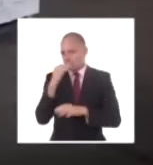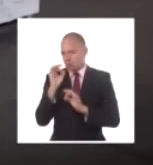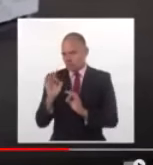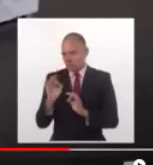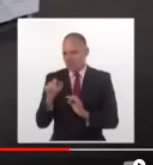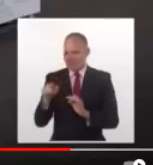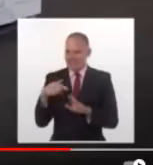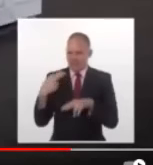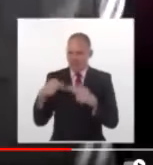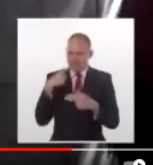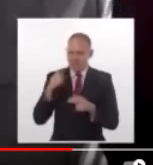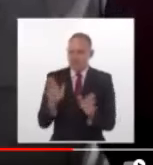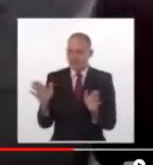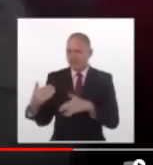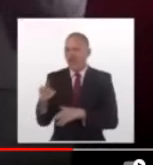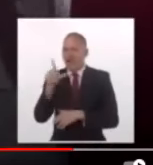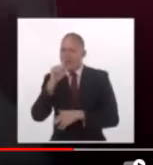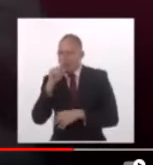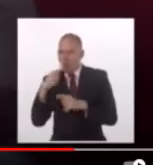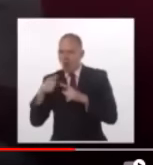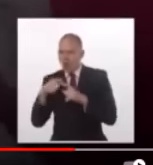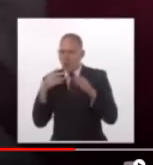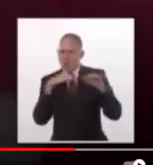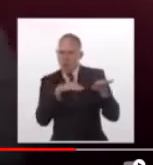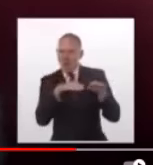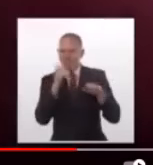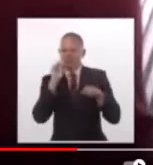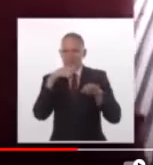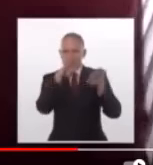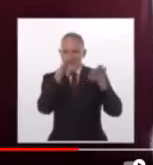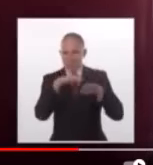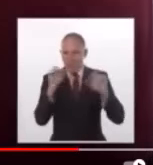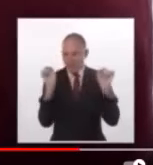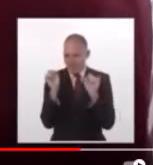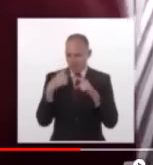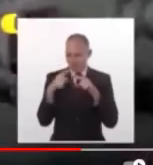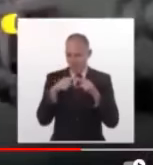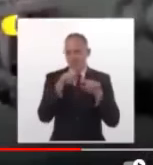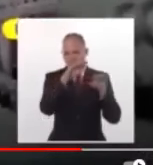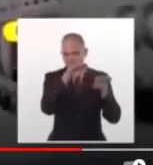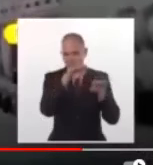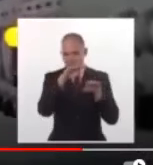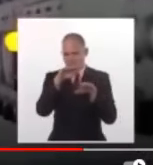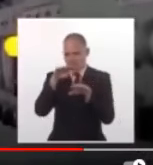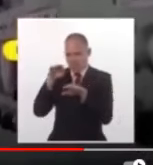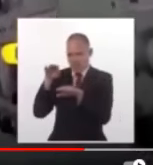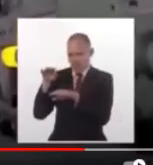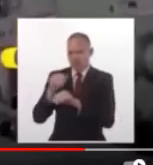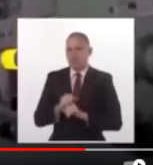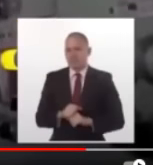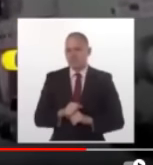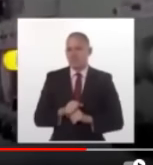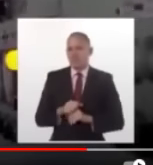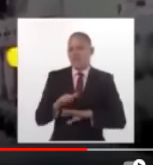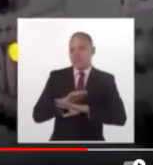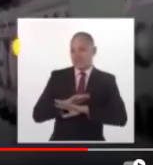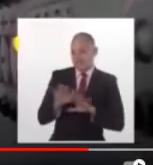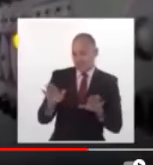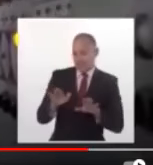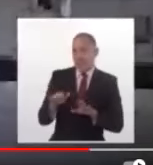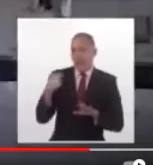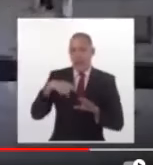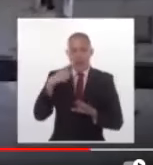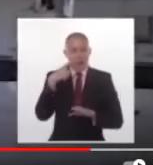de la recepción, almacenamiento, custodia y distribución de productos importados o nacionales. Luego de un estudio de las causas